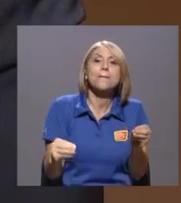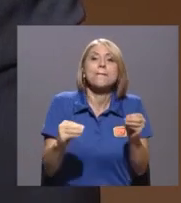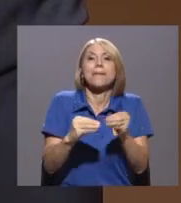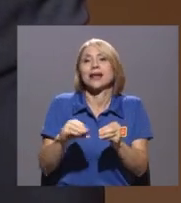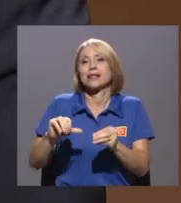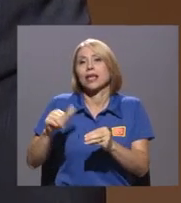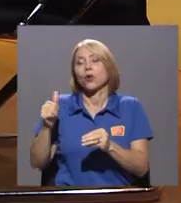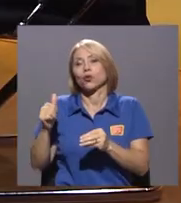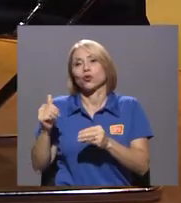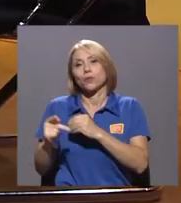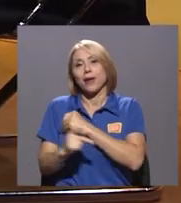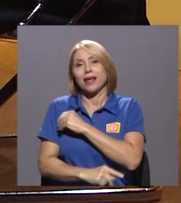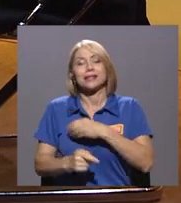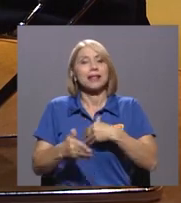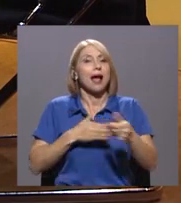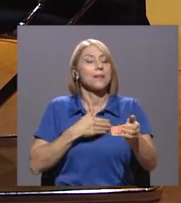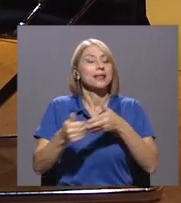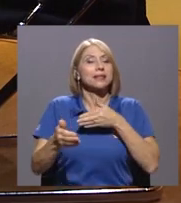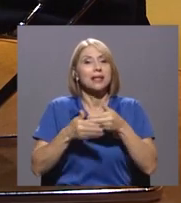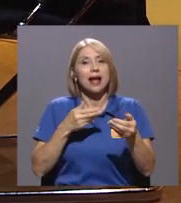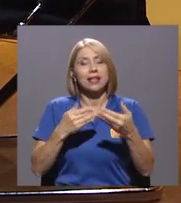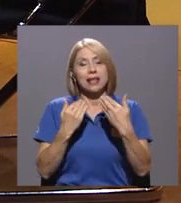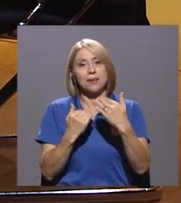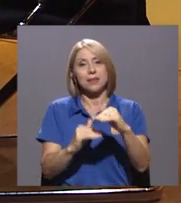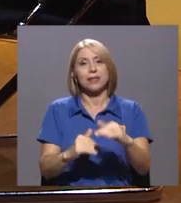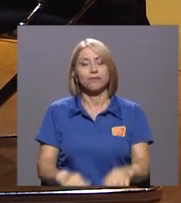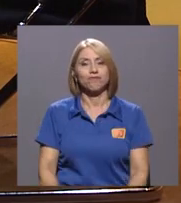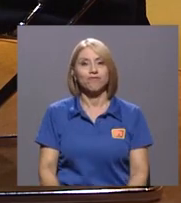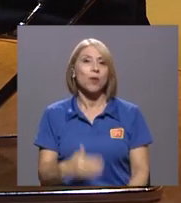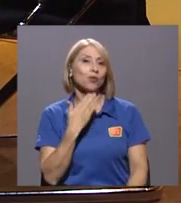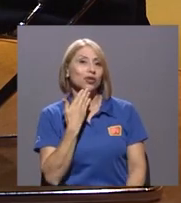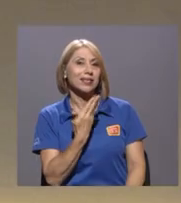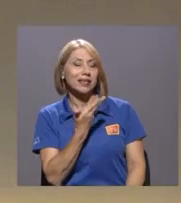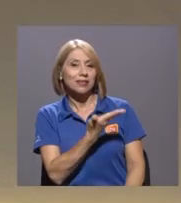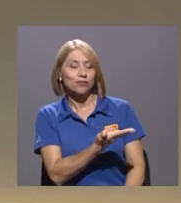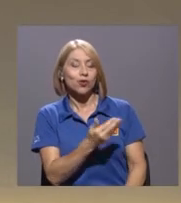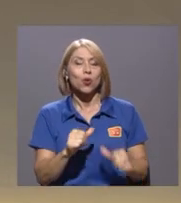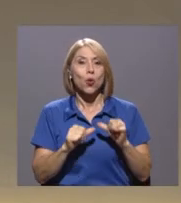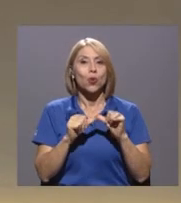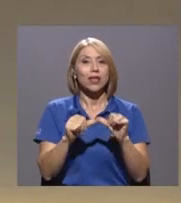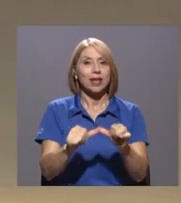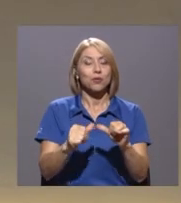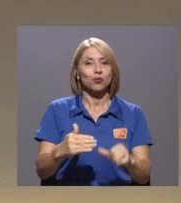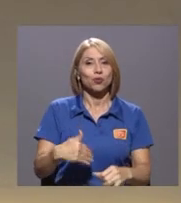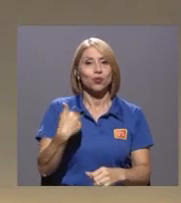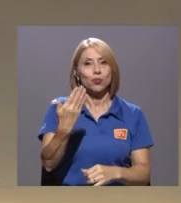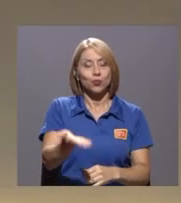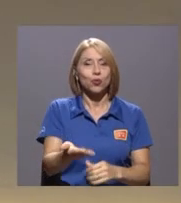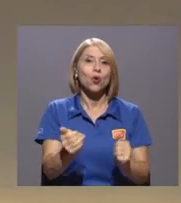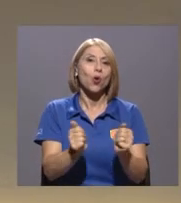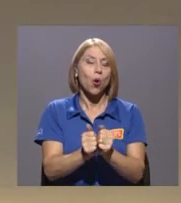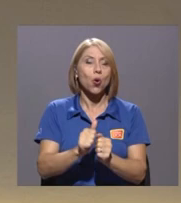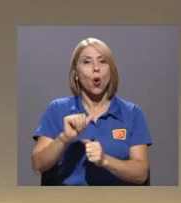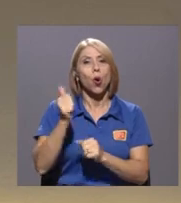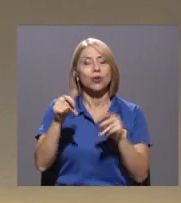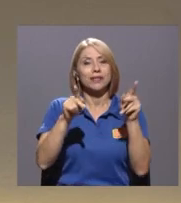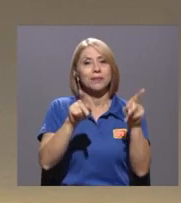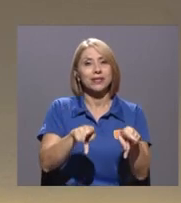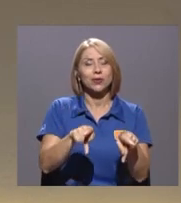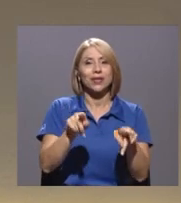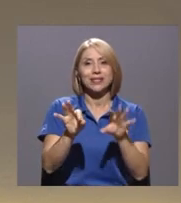de nuestras limitaciones muchas gracias no lo uso y continuaremos en el primer siguiente segmento con otros